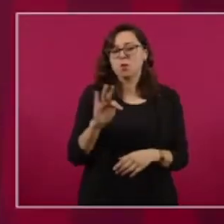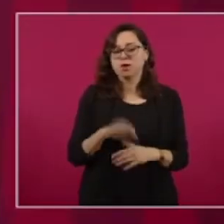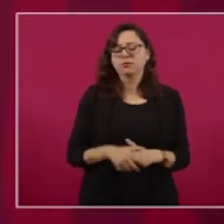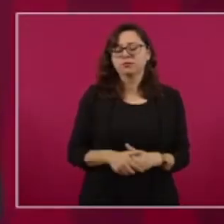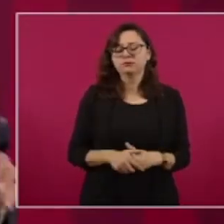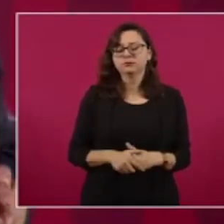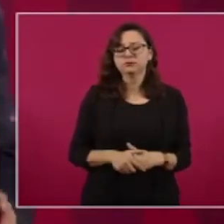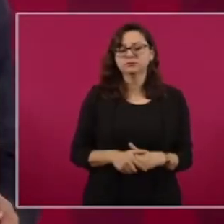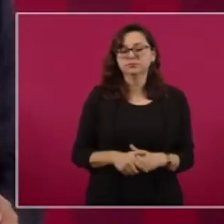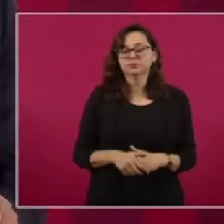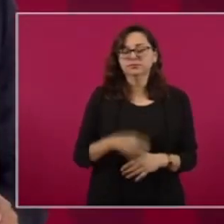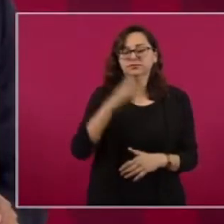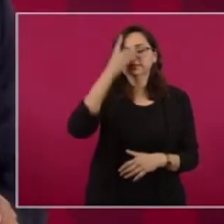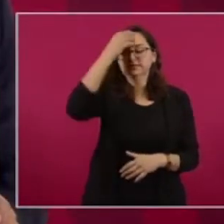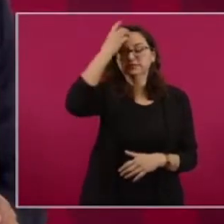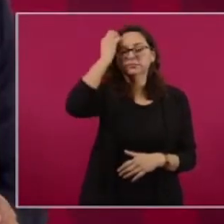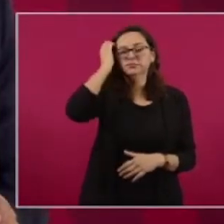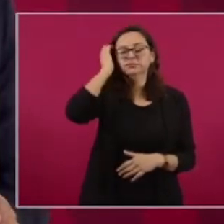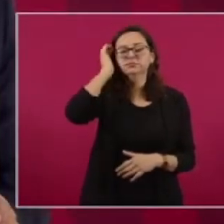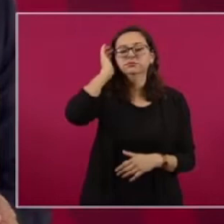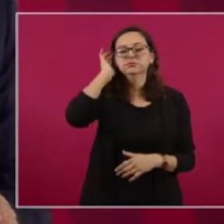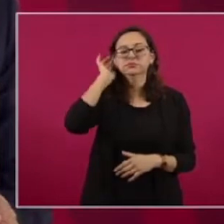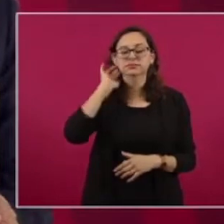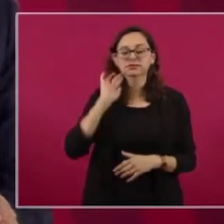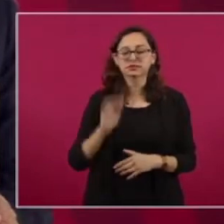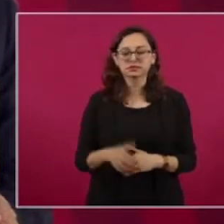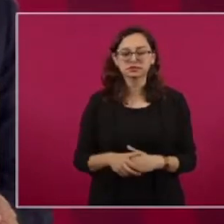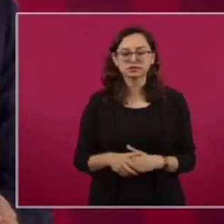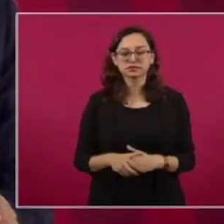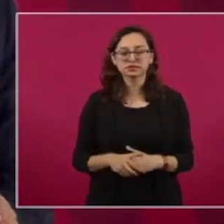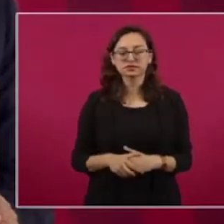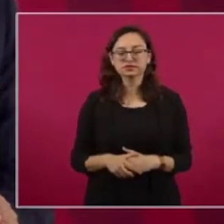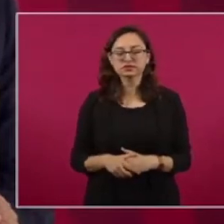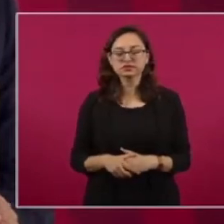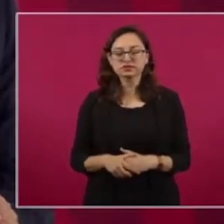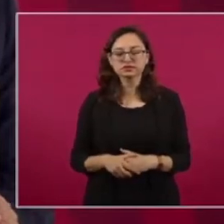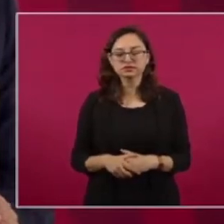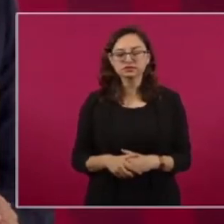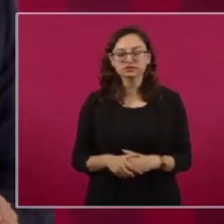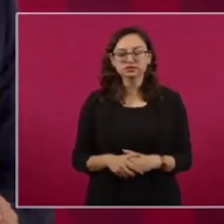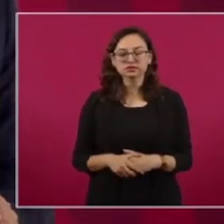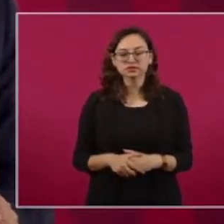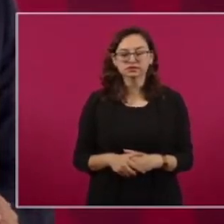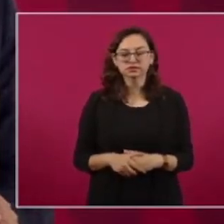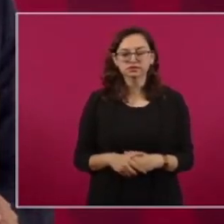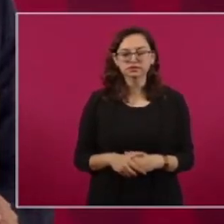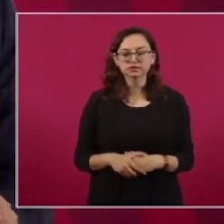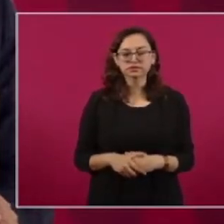Estamos buscando la forma también de